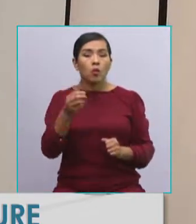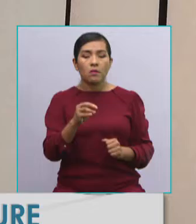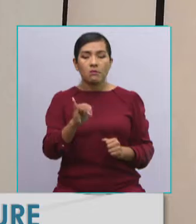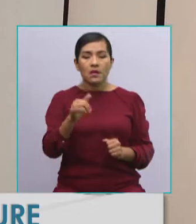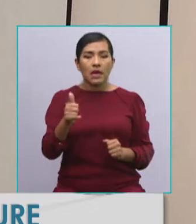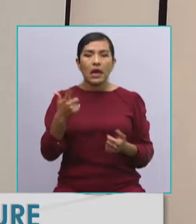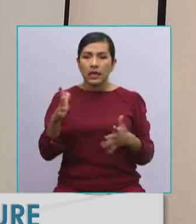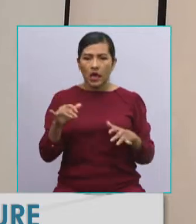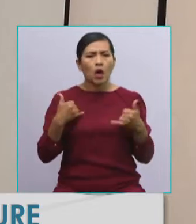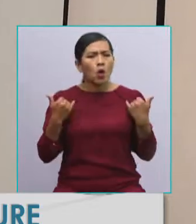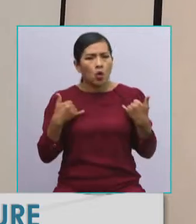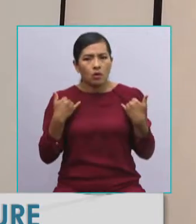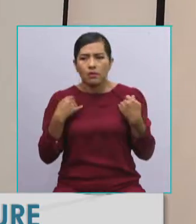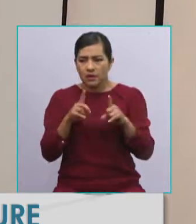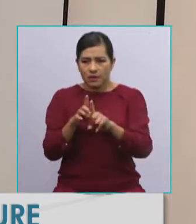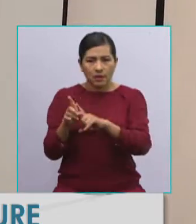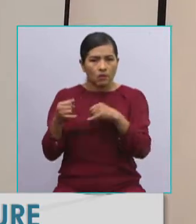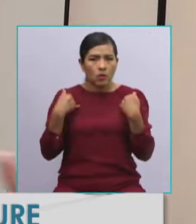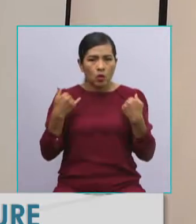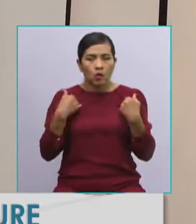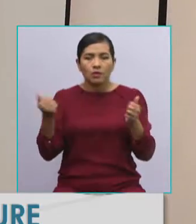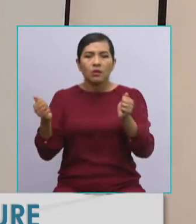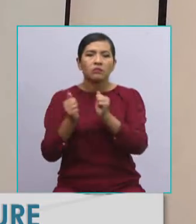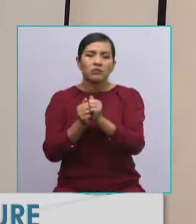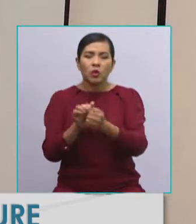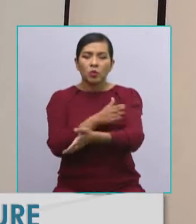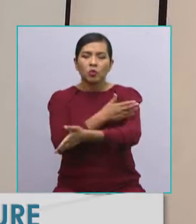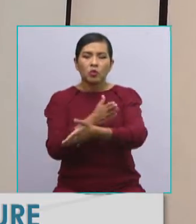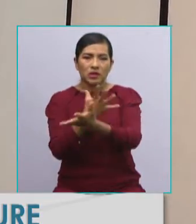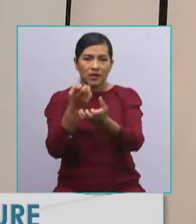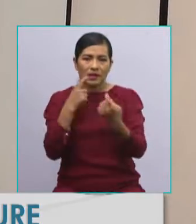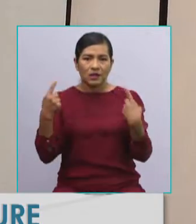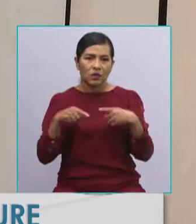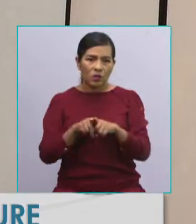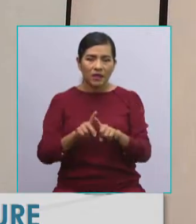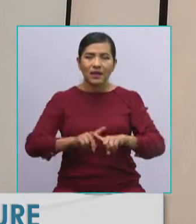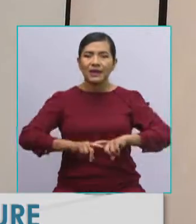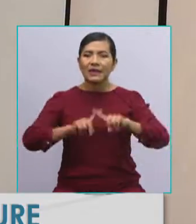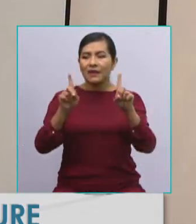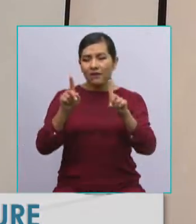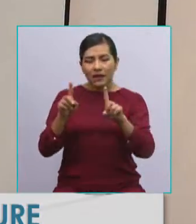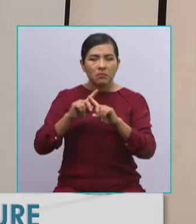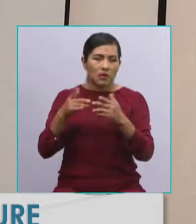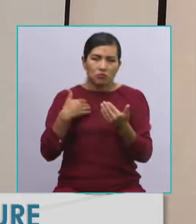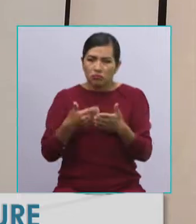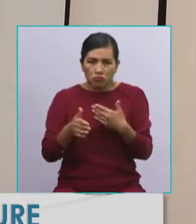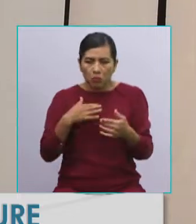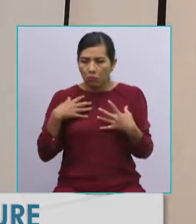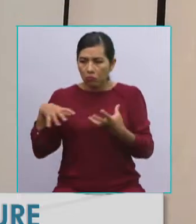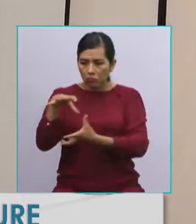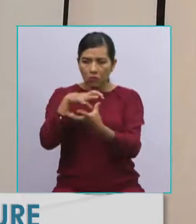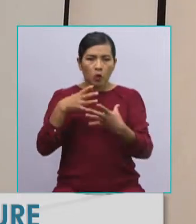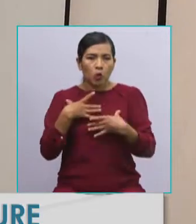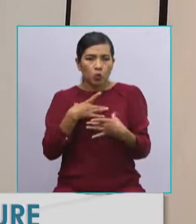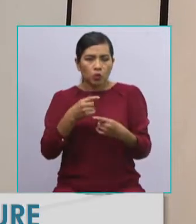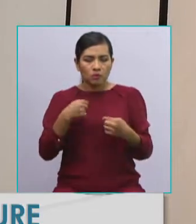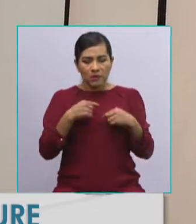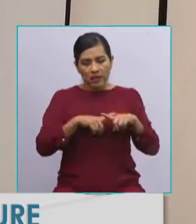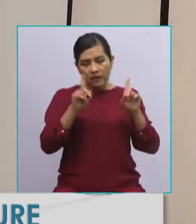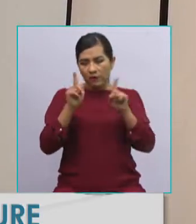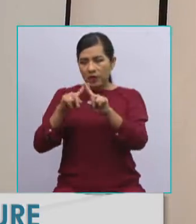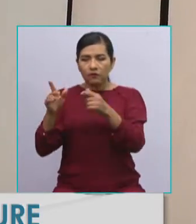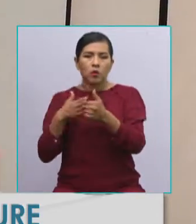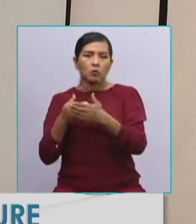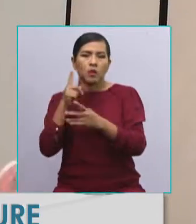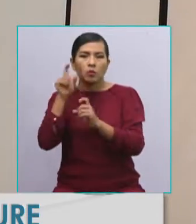igual changuita, que queríamos hacer algo con ella, que tiene otro estilo súper distinto al nuestro, pero eso es lo que me gusta, eso es lo que me gusta, que podamos